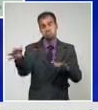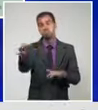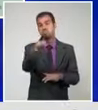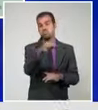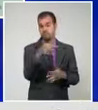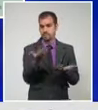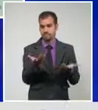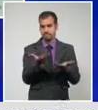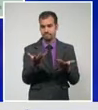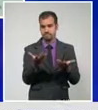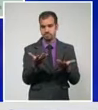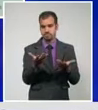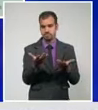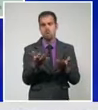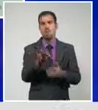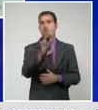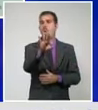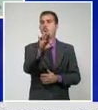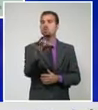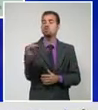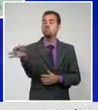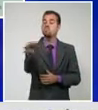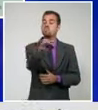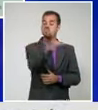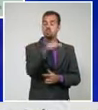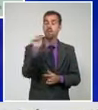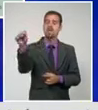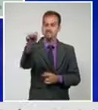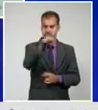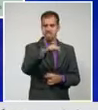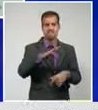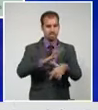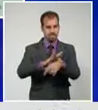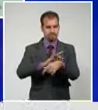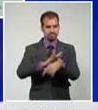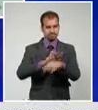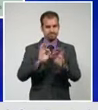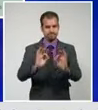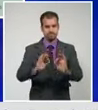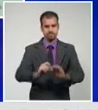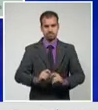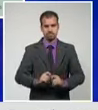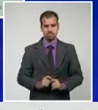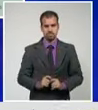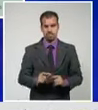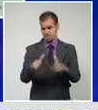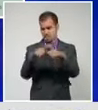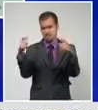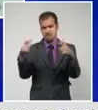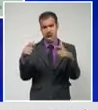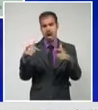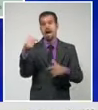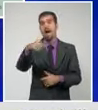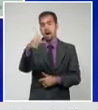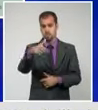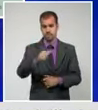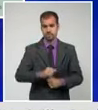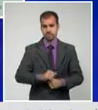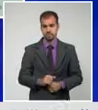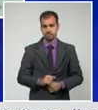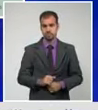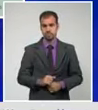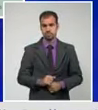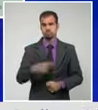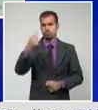ayer abarcó 8 de sus 13 municipios. El mayor número en Jagüey Grande, le sigue